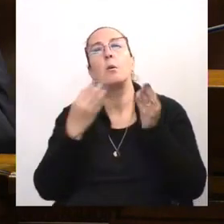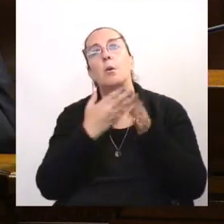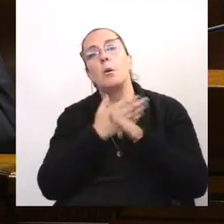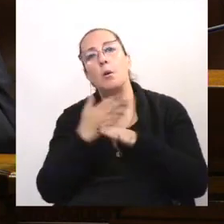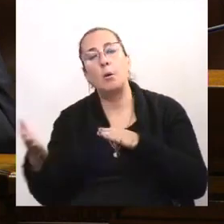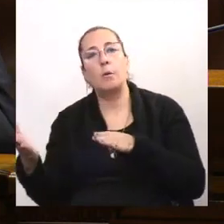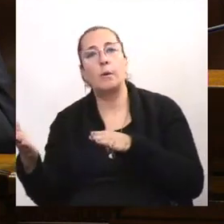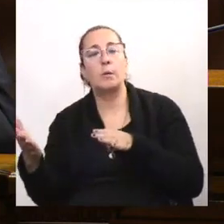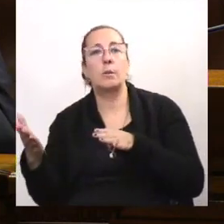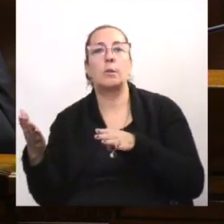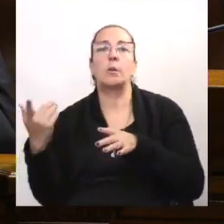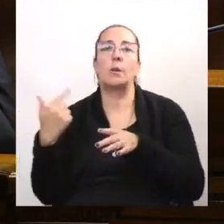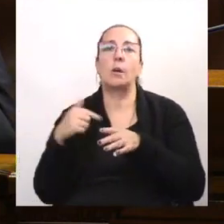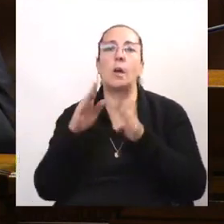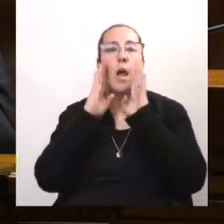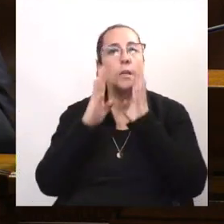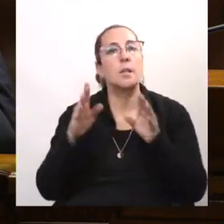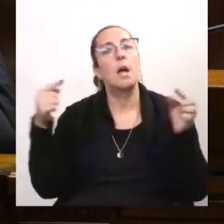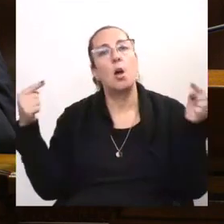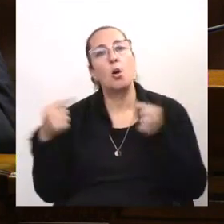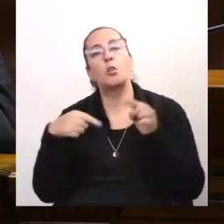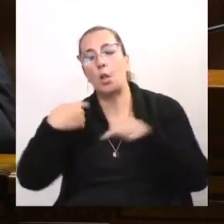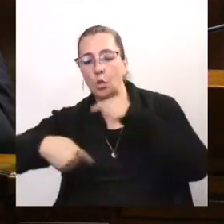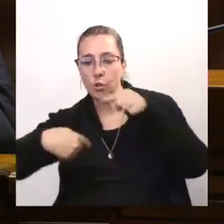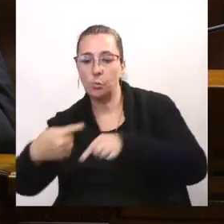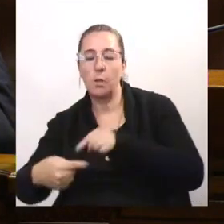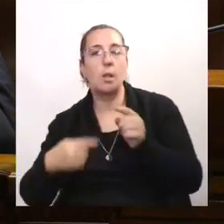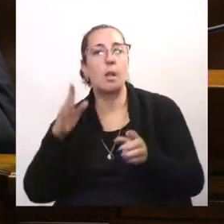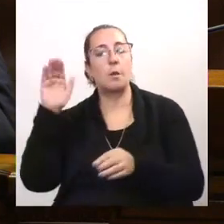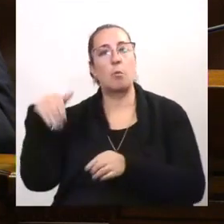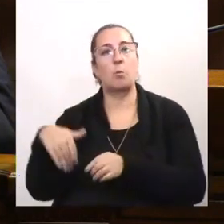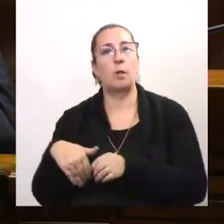querido, atenta contra la continuidad de la República